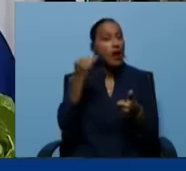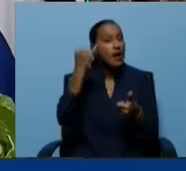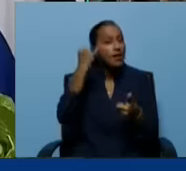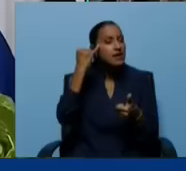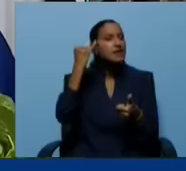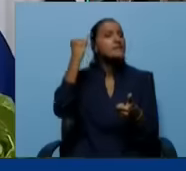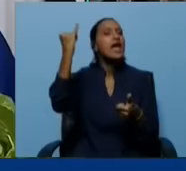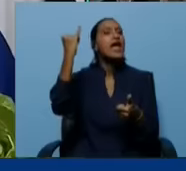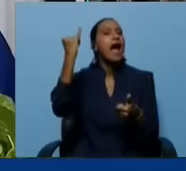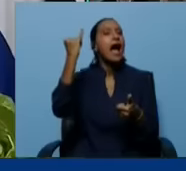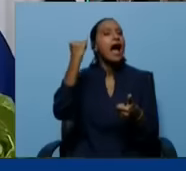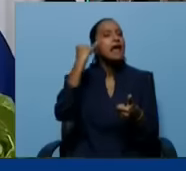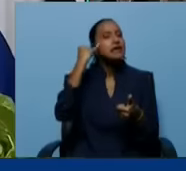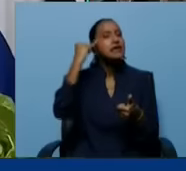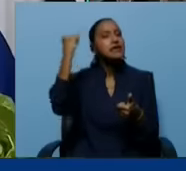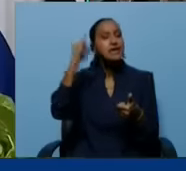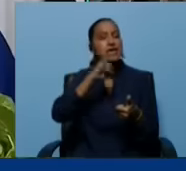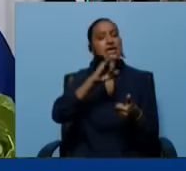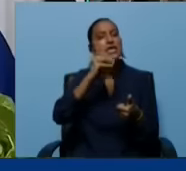desenmascaró.